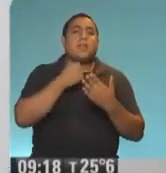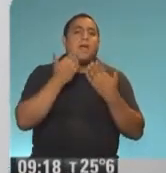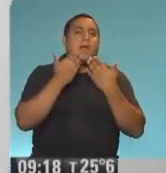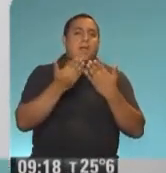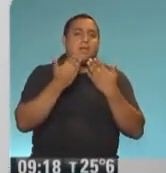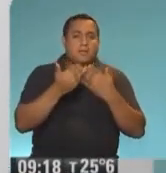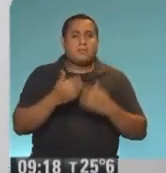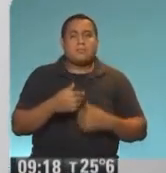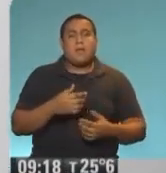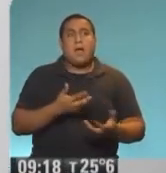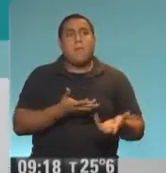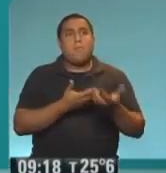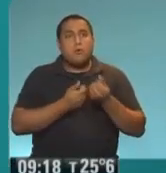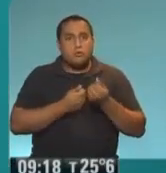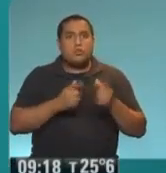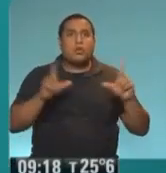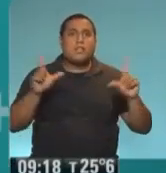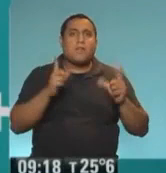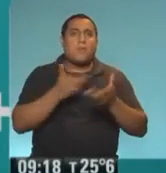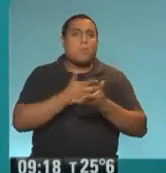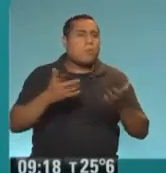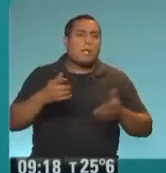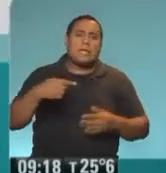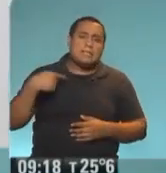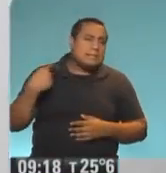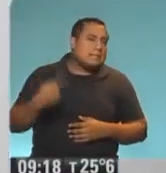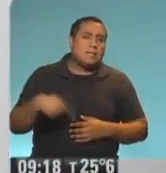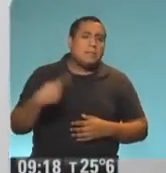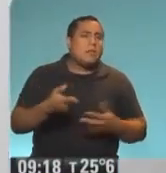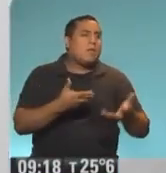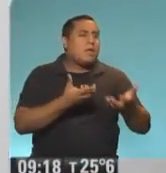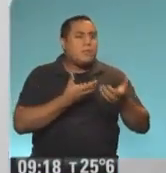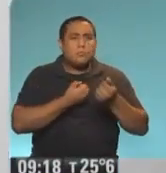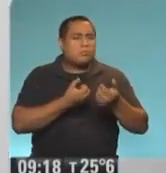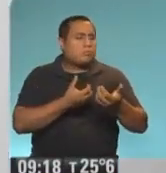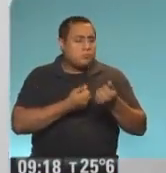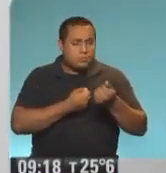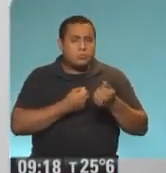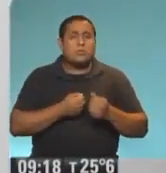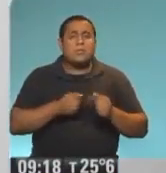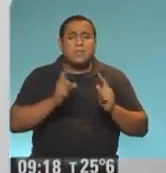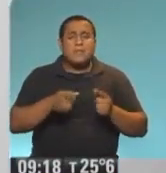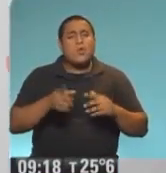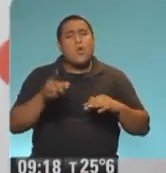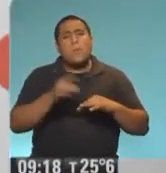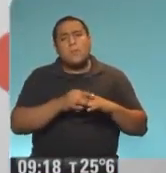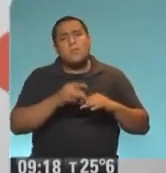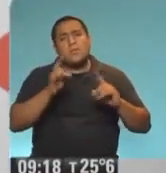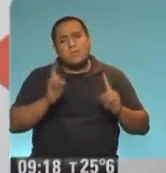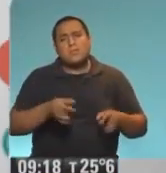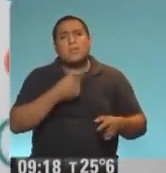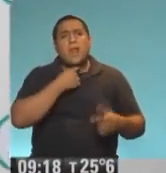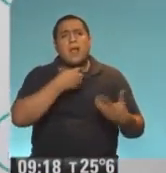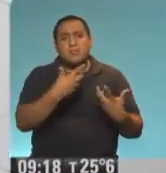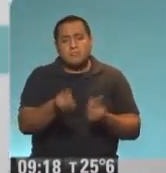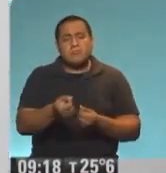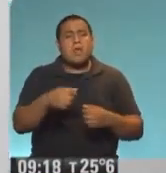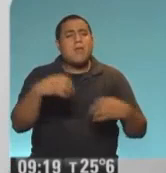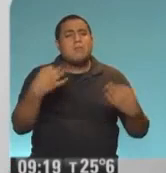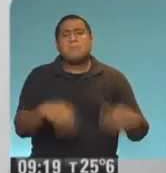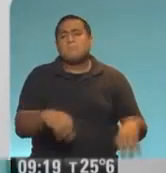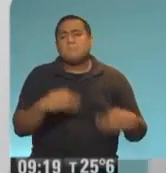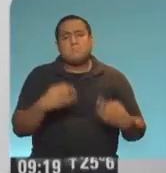su apoyo, el apoyo de la televisión pública que siempre lo hemos tenido y el compromiso, porque finalmente esto, vuelvo a decir,